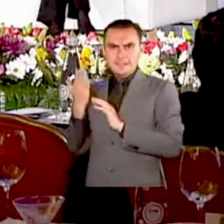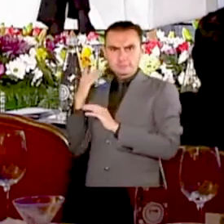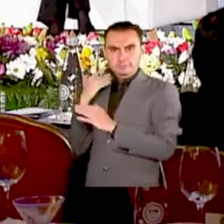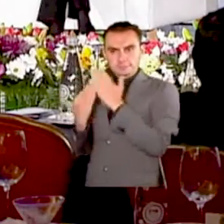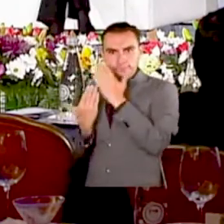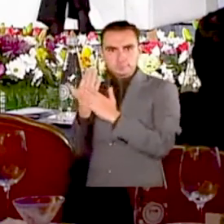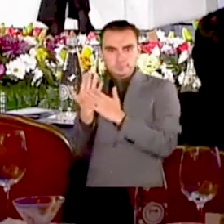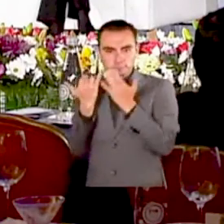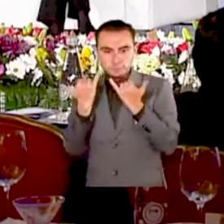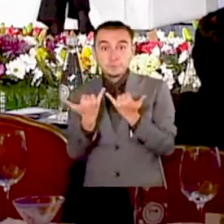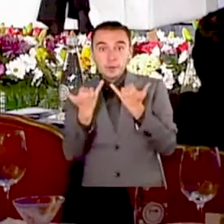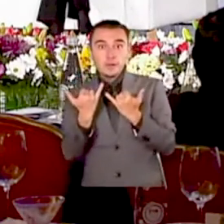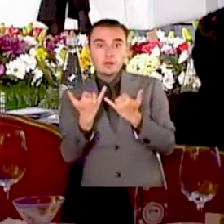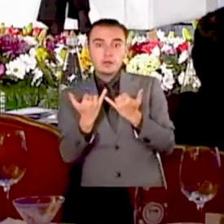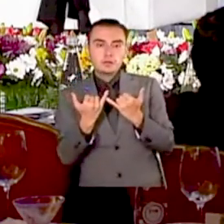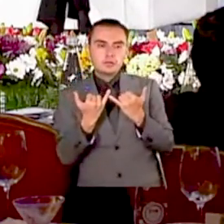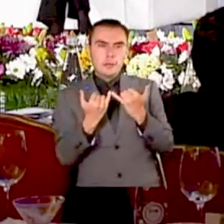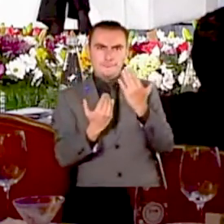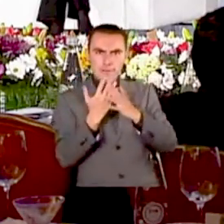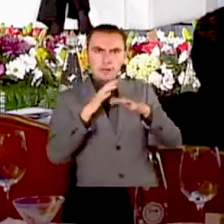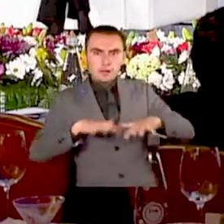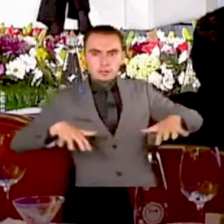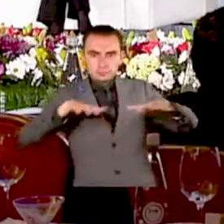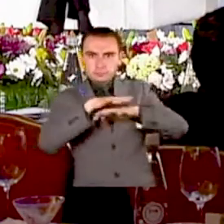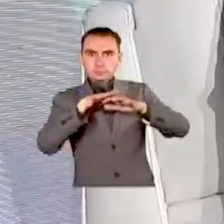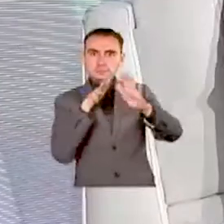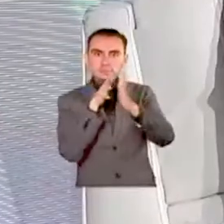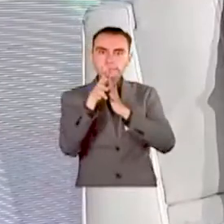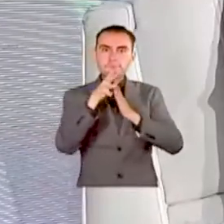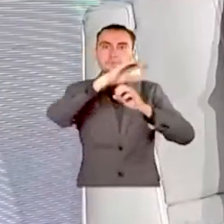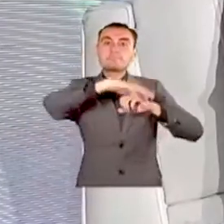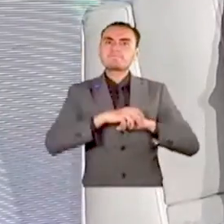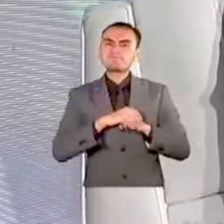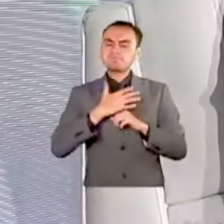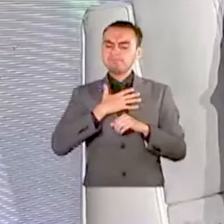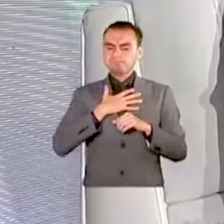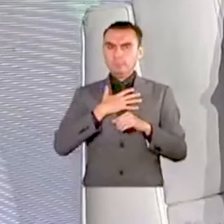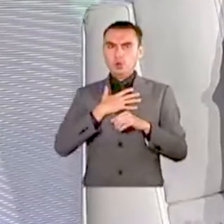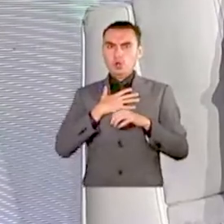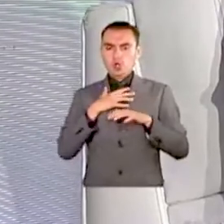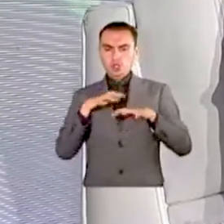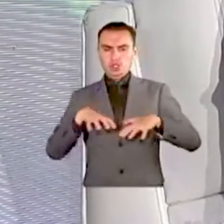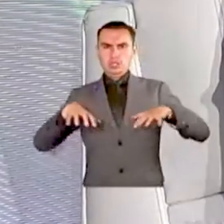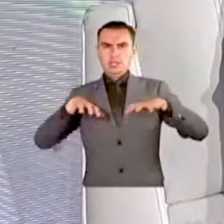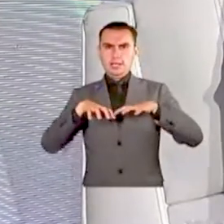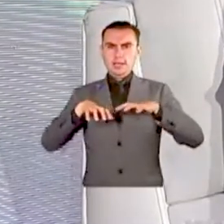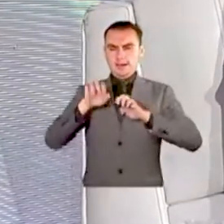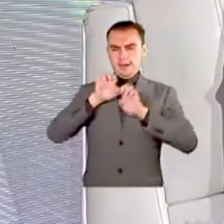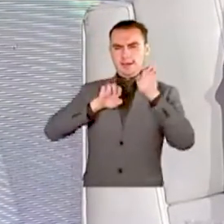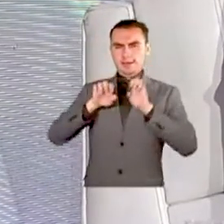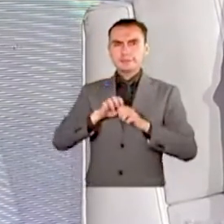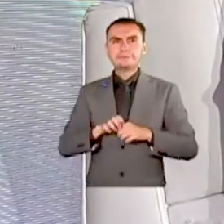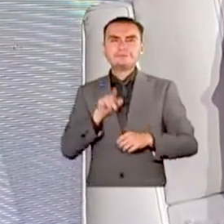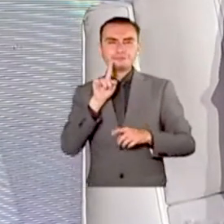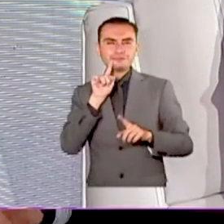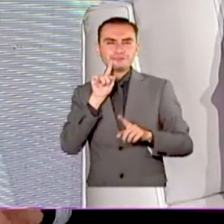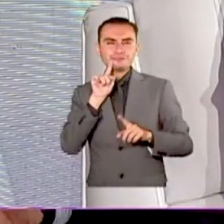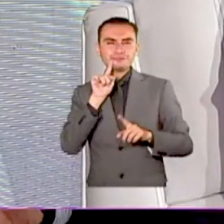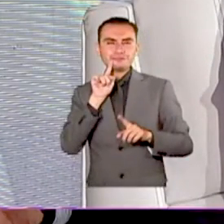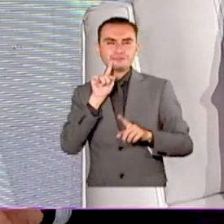y lo acaba de hacer en este panel, la función preventiva es nuestra misionalidad. Es por ello que desde